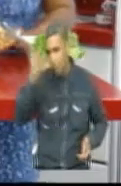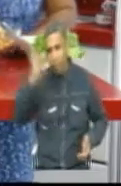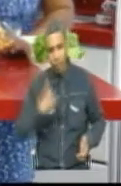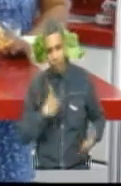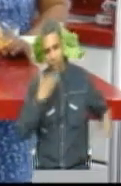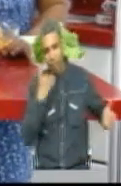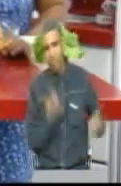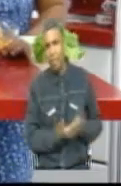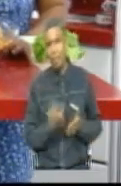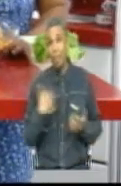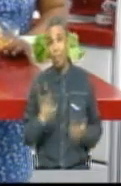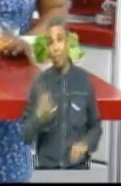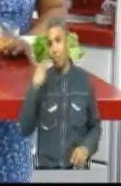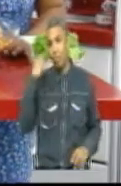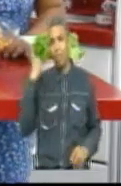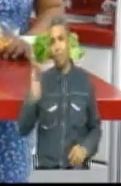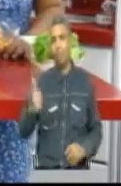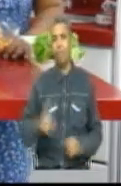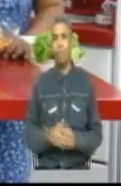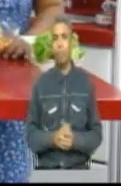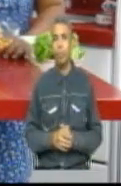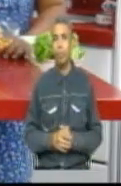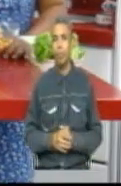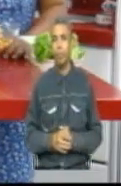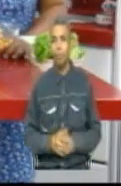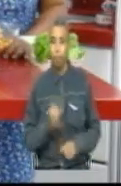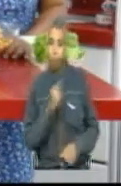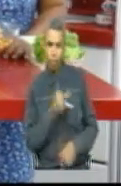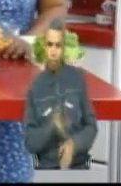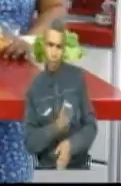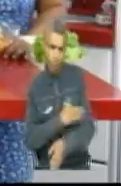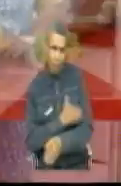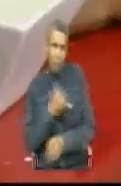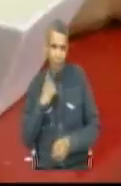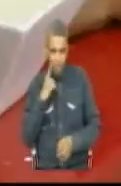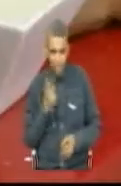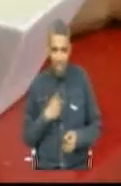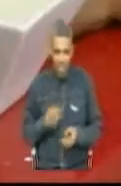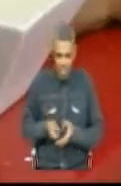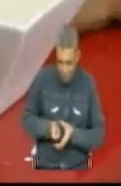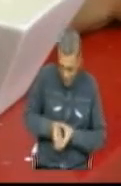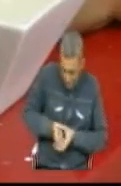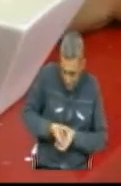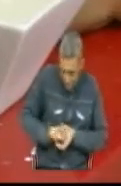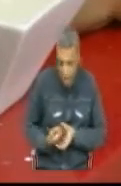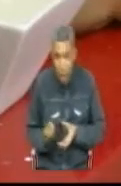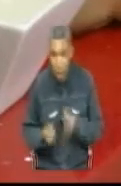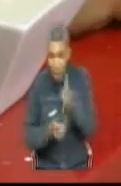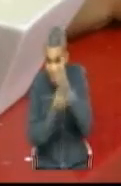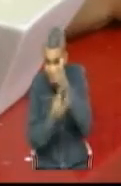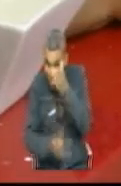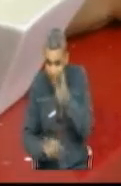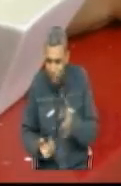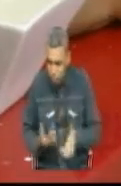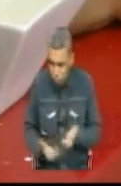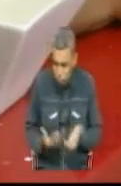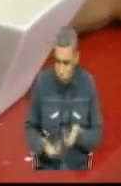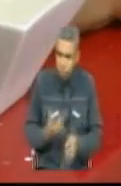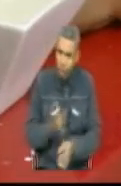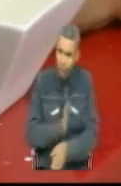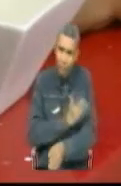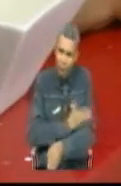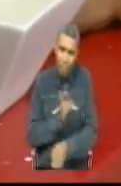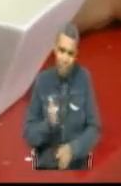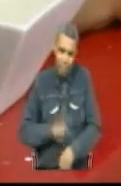previamente para christina raya las papitas fritas desde la casa por la con el tiempo y esto cuál es el paso así ya vemos que tenemos la